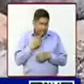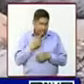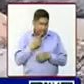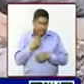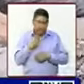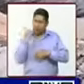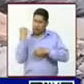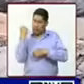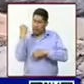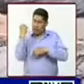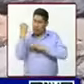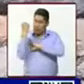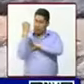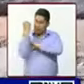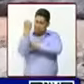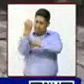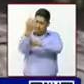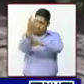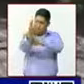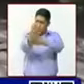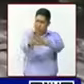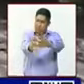y ahora no pasamos.